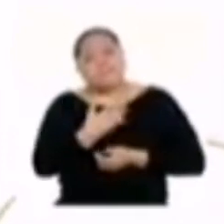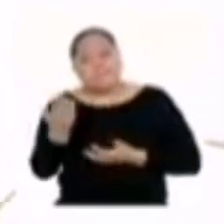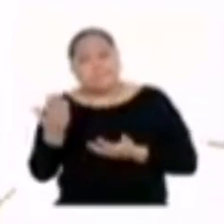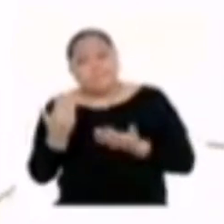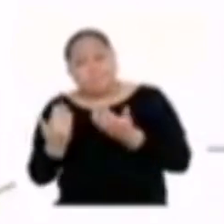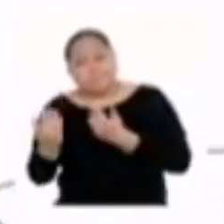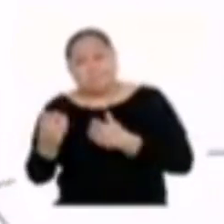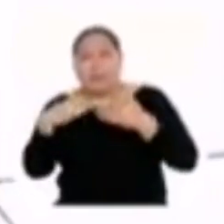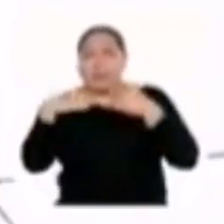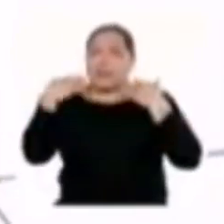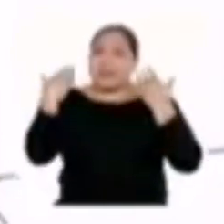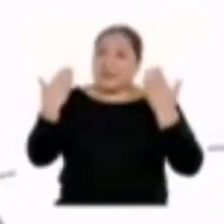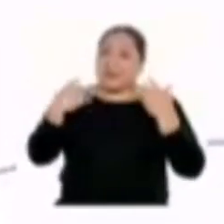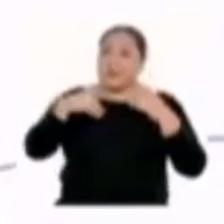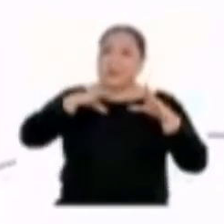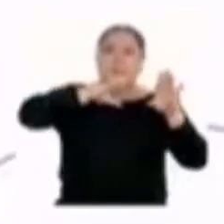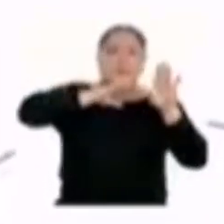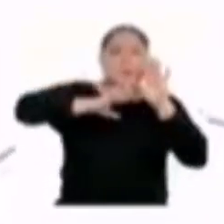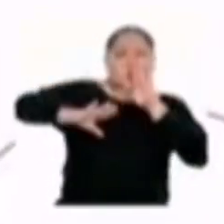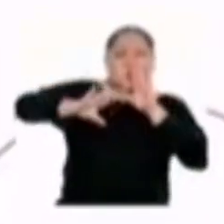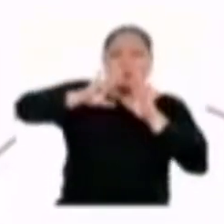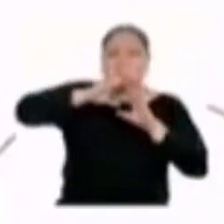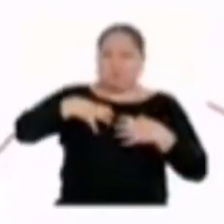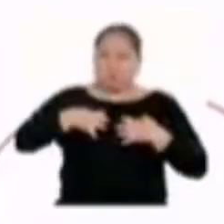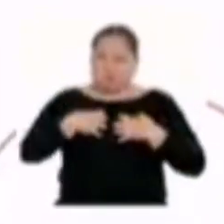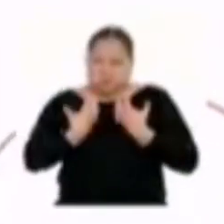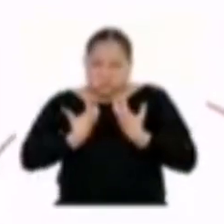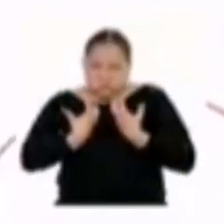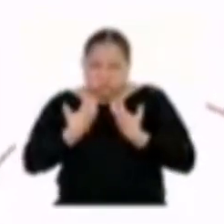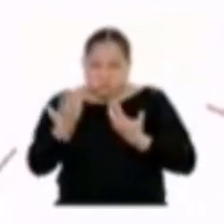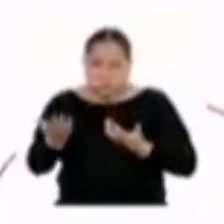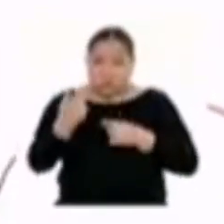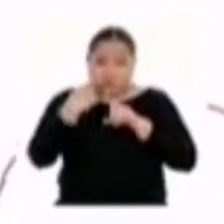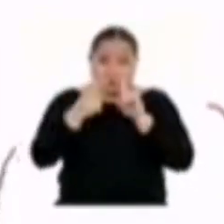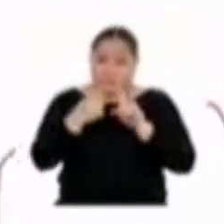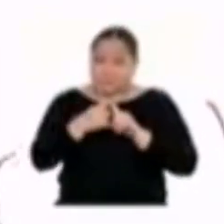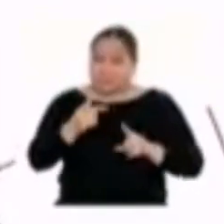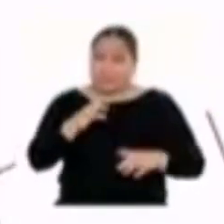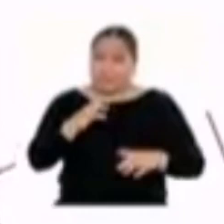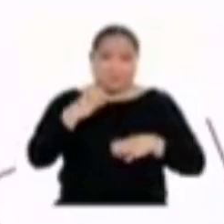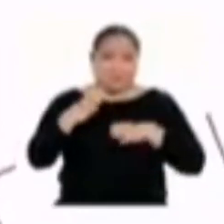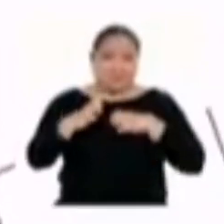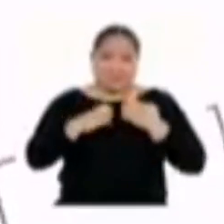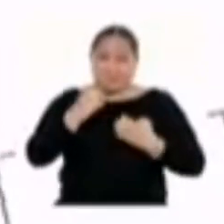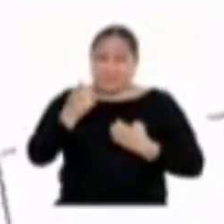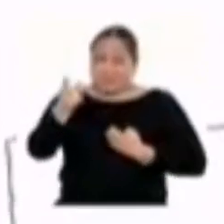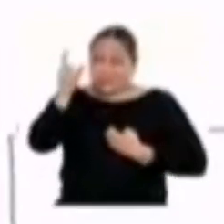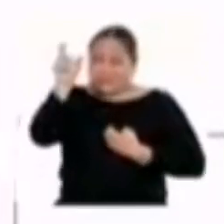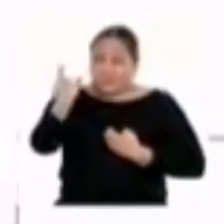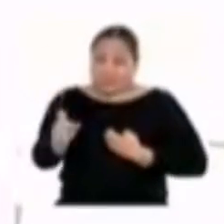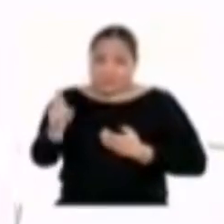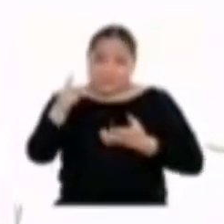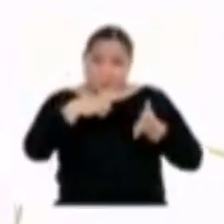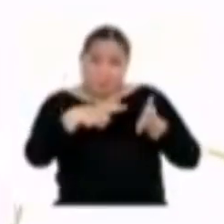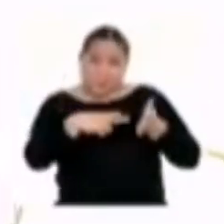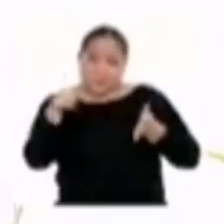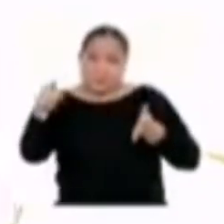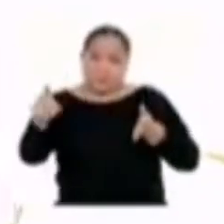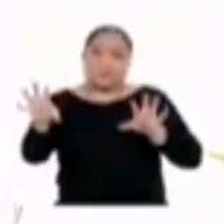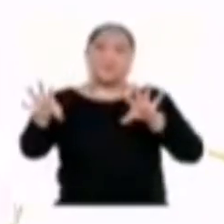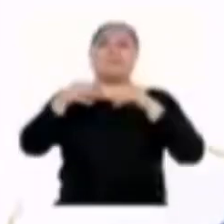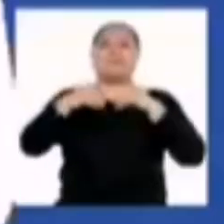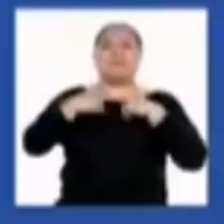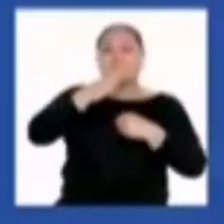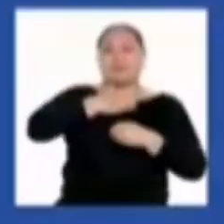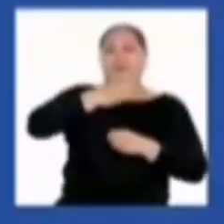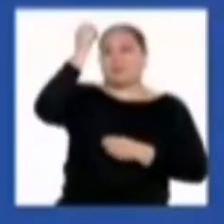sentimientos de alegría, frustración, cólera, etc. en los destinatarios para que se adhieran a